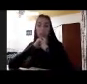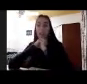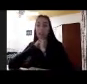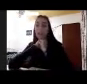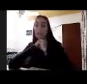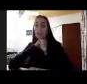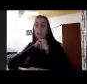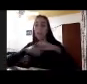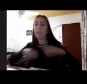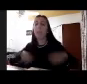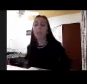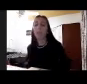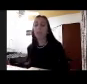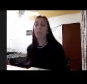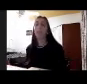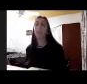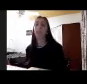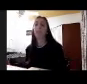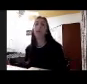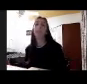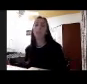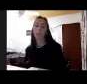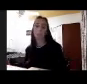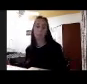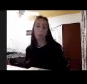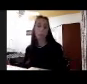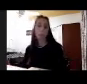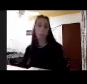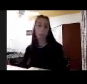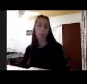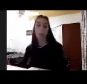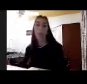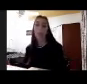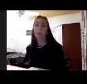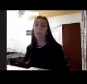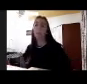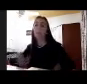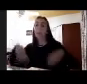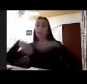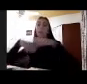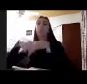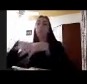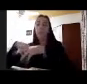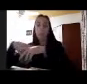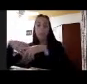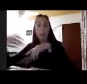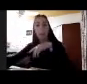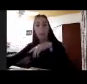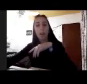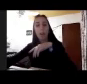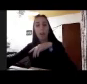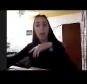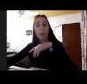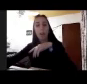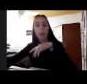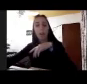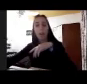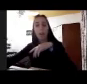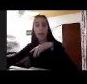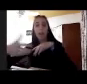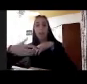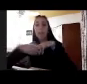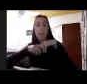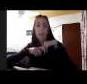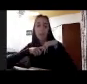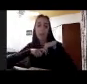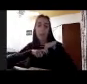vivienda. Y también cómo nos enfocamos, porque, por ejemplo, el estudio y el trabajo